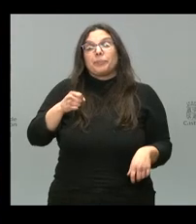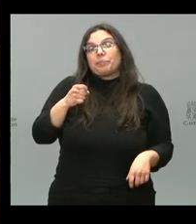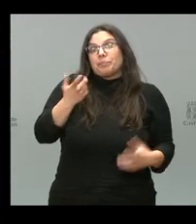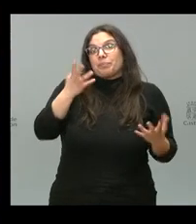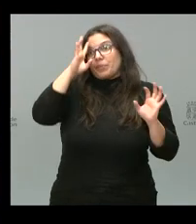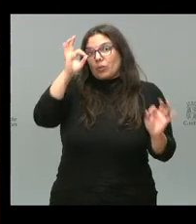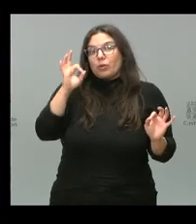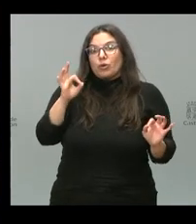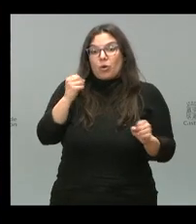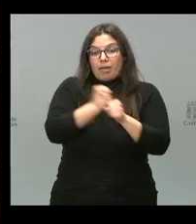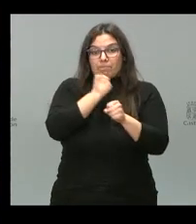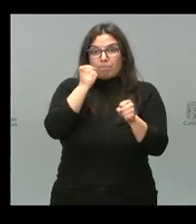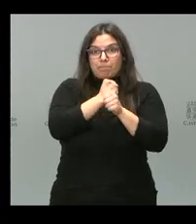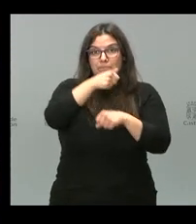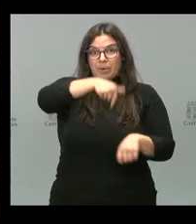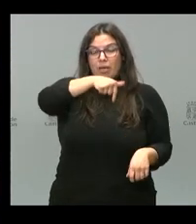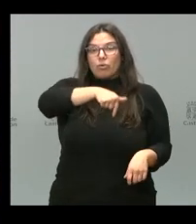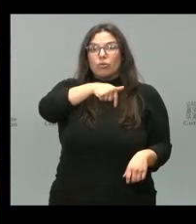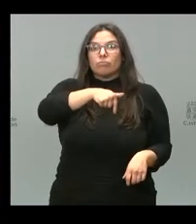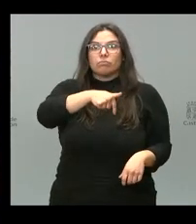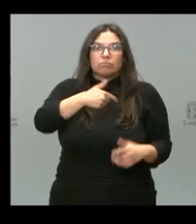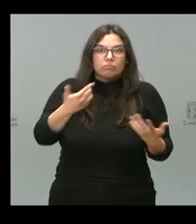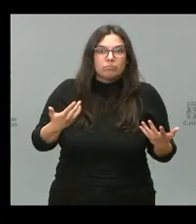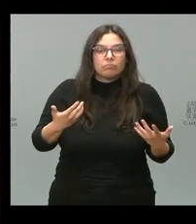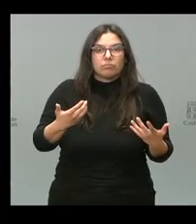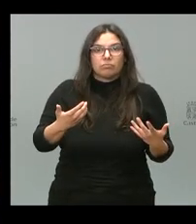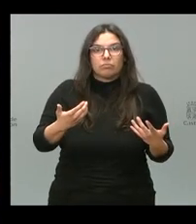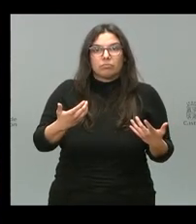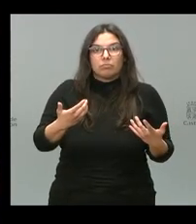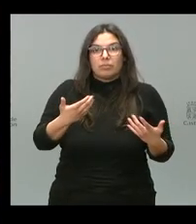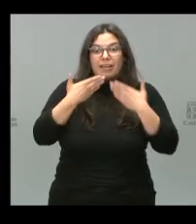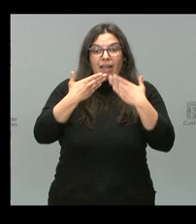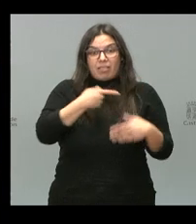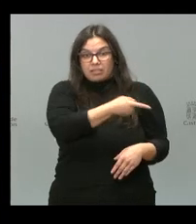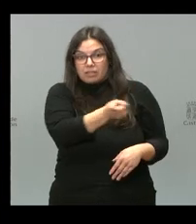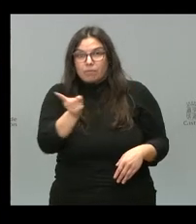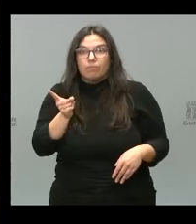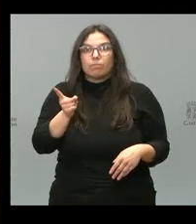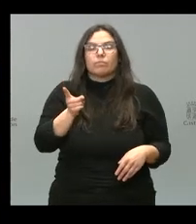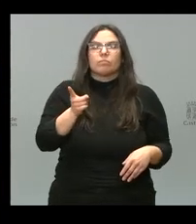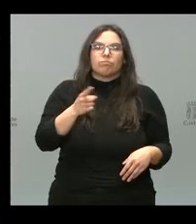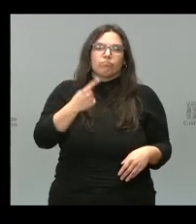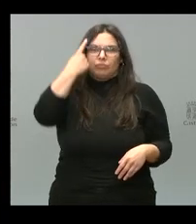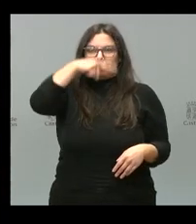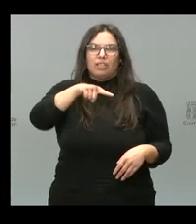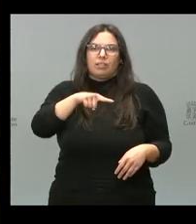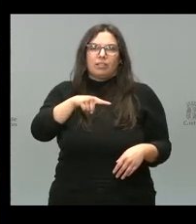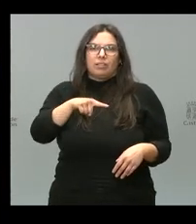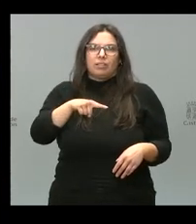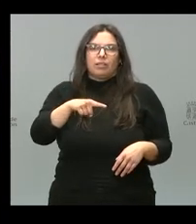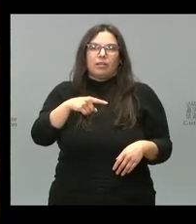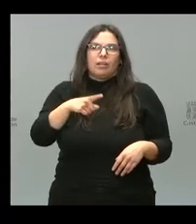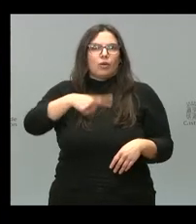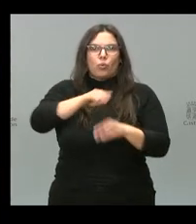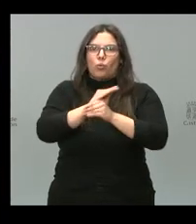nuestro empleo estando en vuestras manos puedo decir que están en buenas